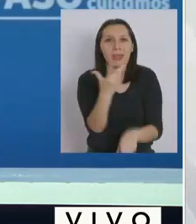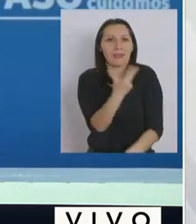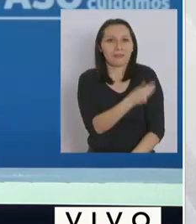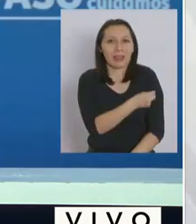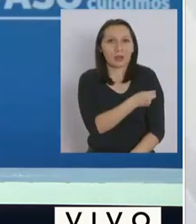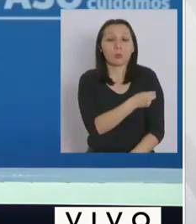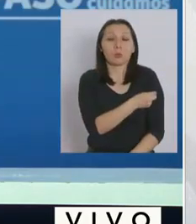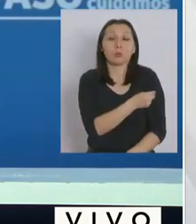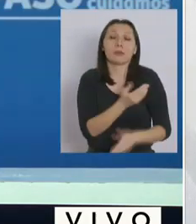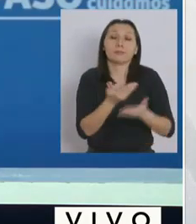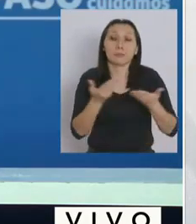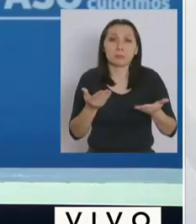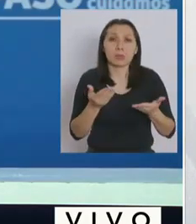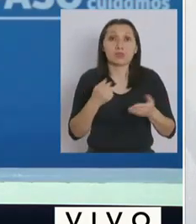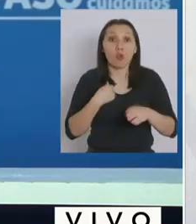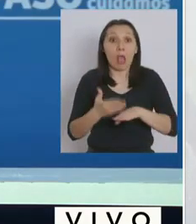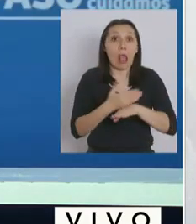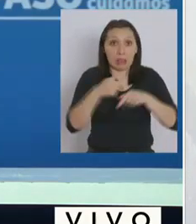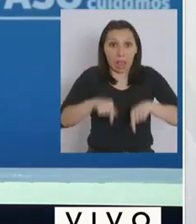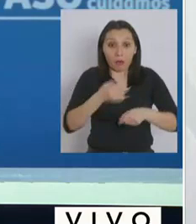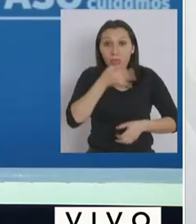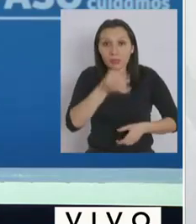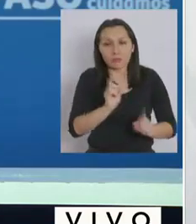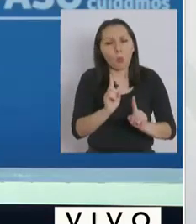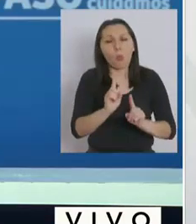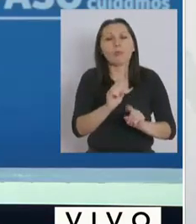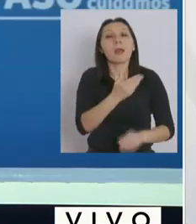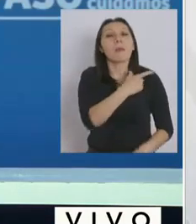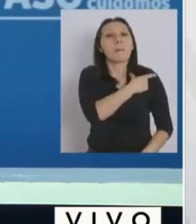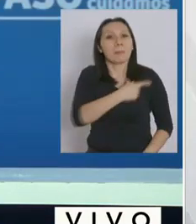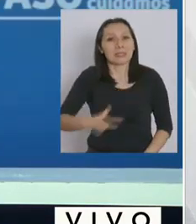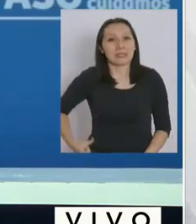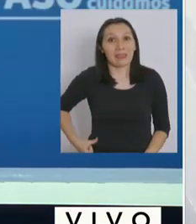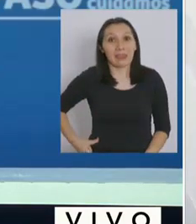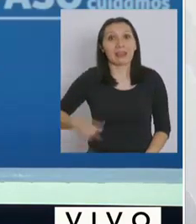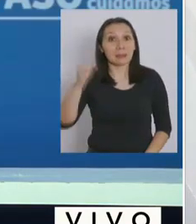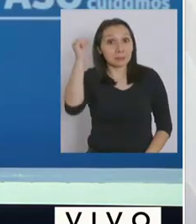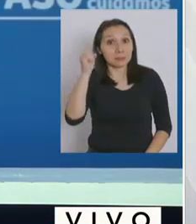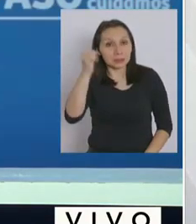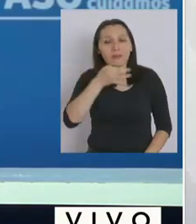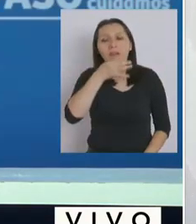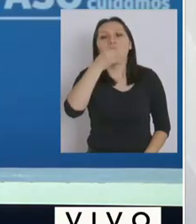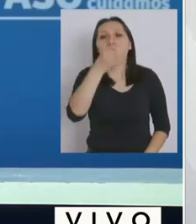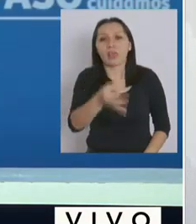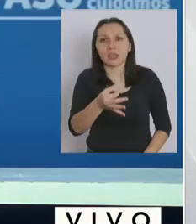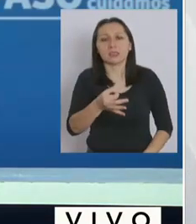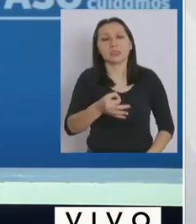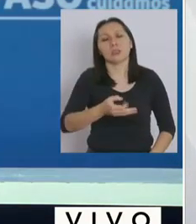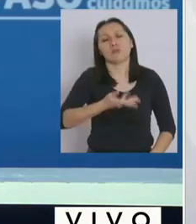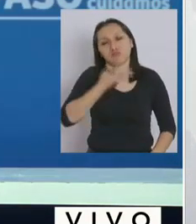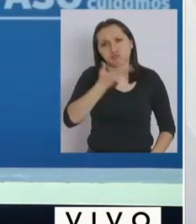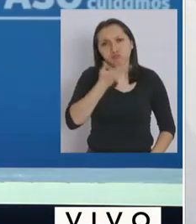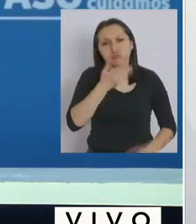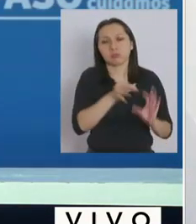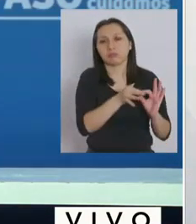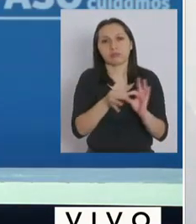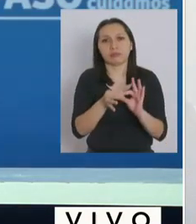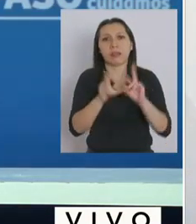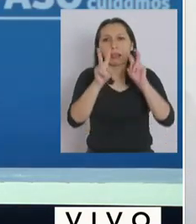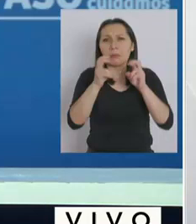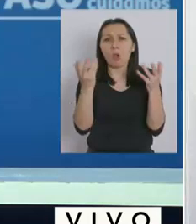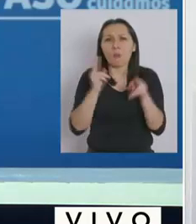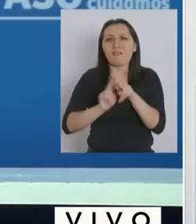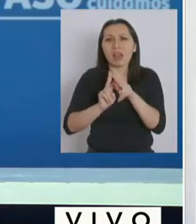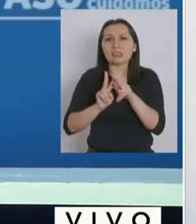tema. Y por lo tanto, no me quiero adelantar porque el presidente de la República en un rato más va a dirigir esta ceremonia de la ruta de